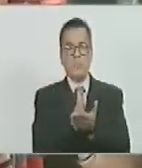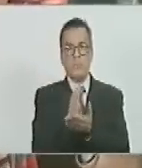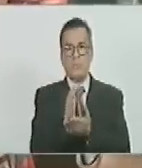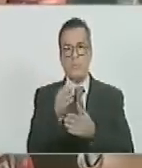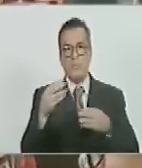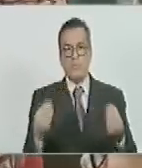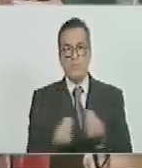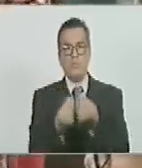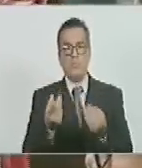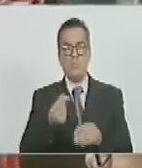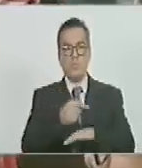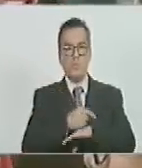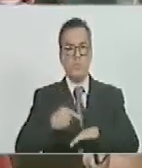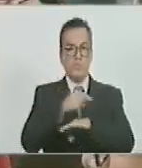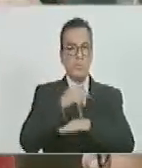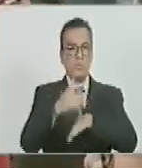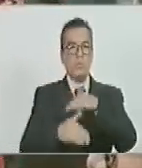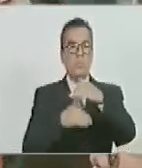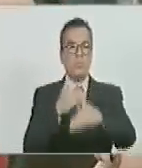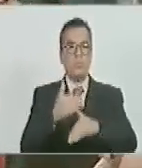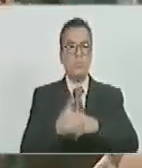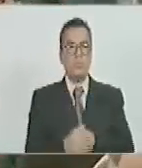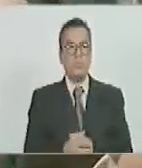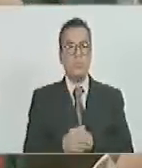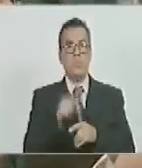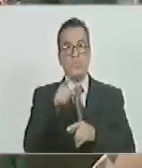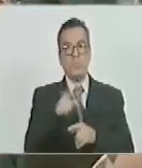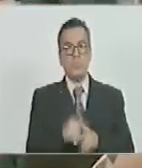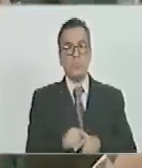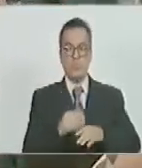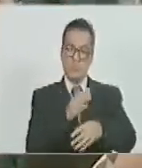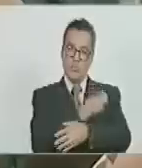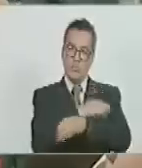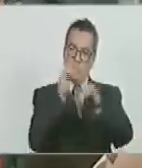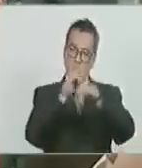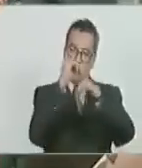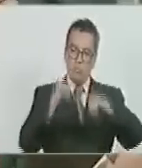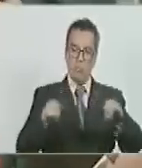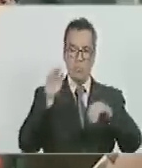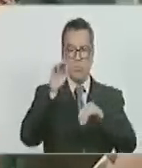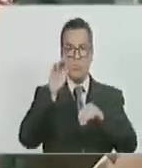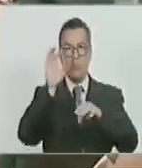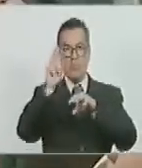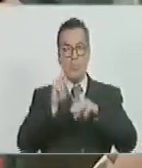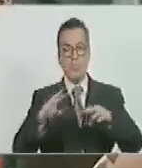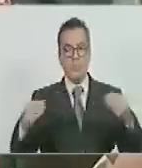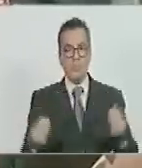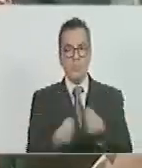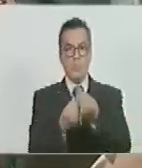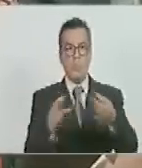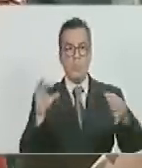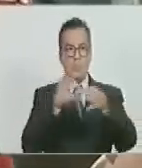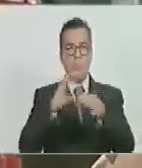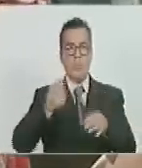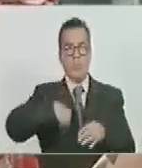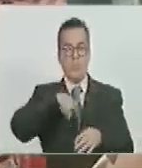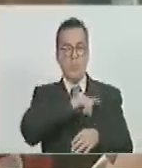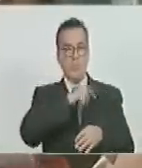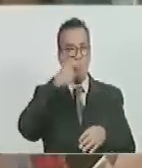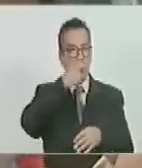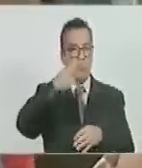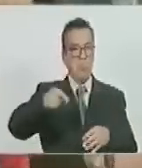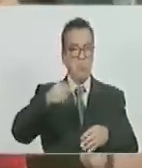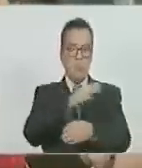nuestro gobierno hacia adelante, y que siga la felicidad, la paz y el futuro desde la mano y de la unidad de nuestro pueblo